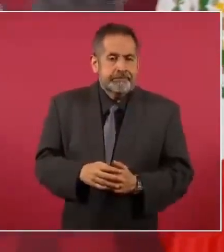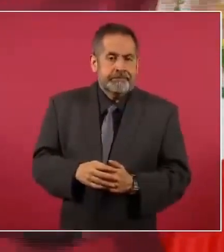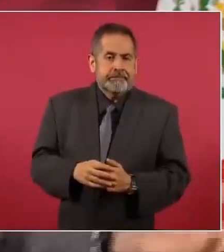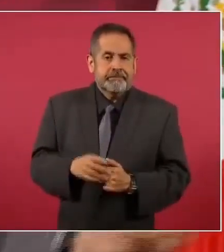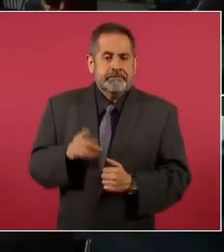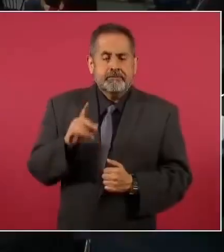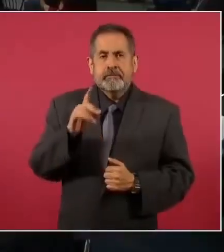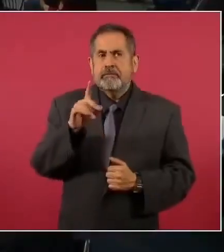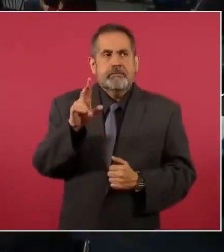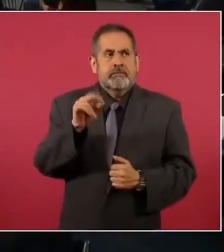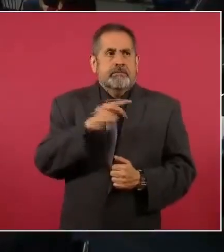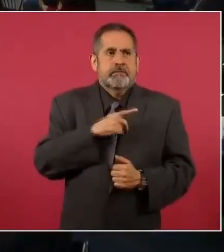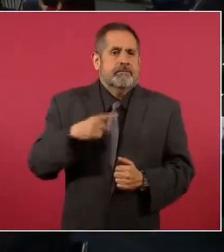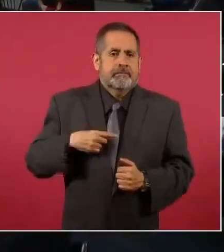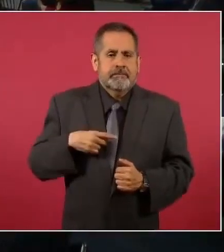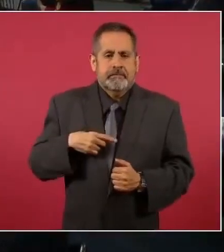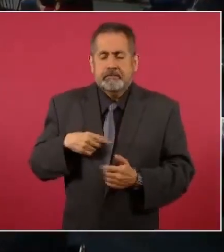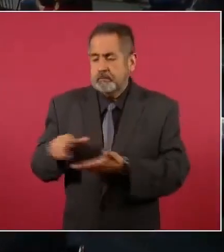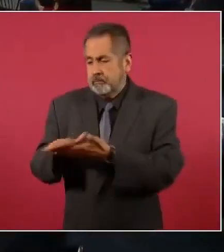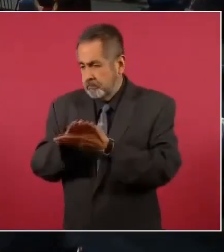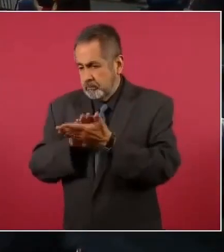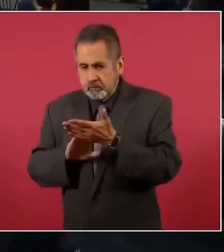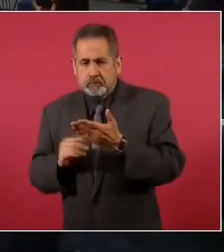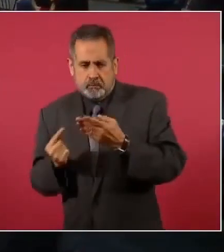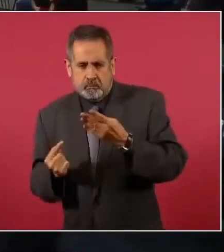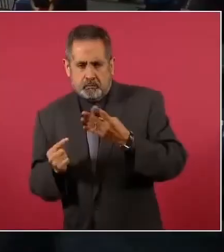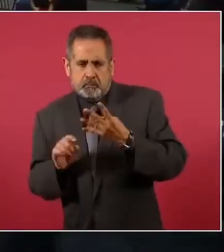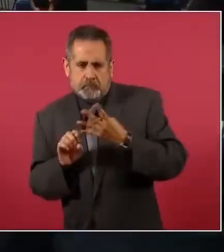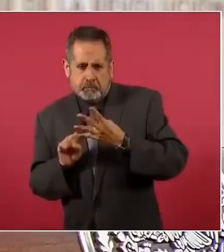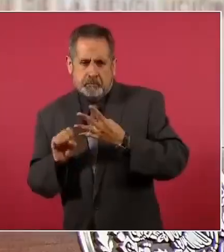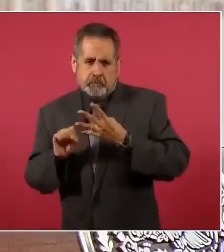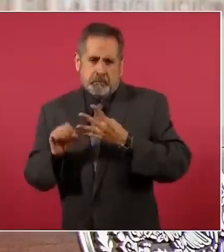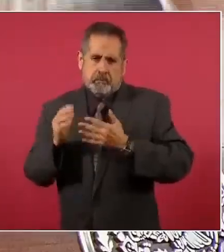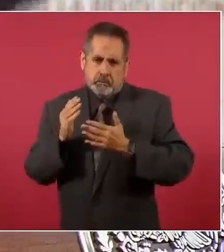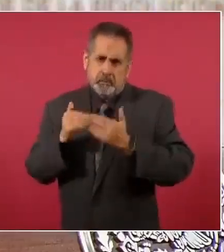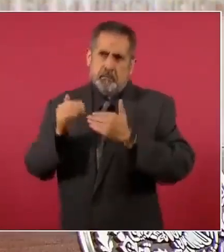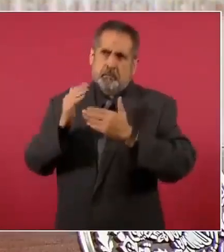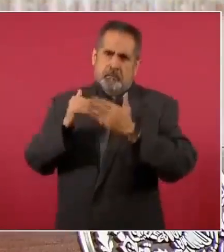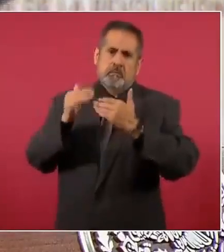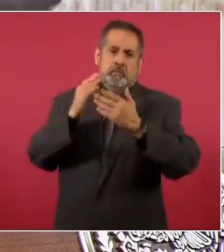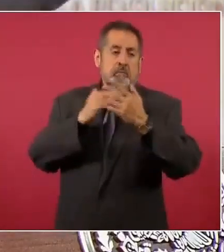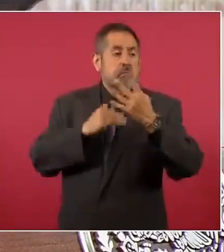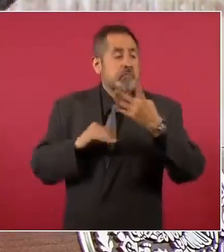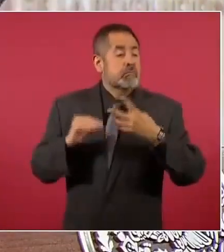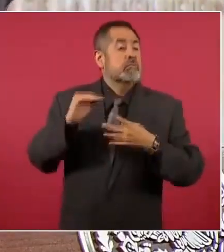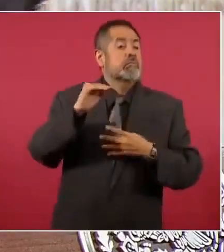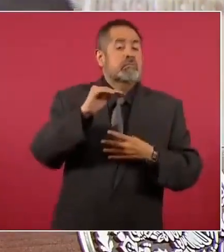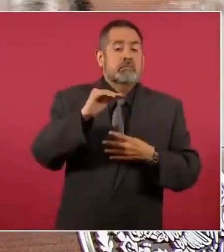venir de abajo y empezar a subir. Y